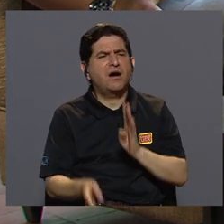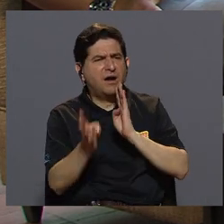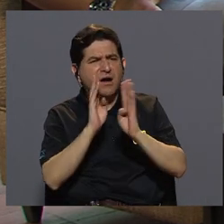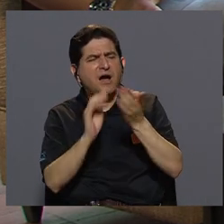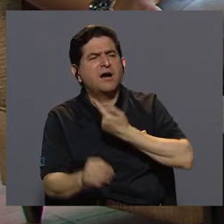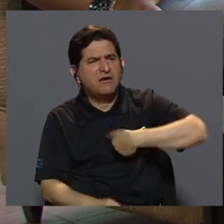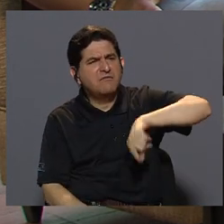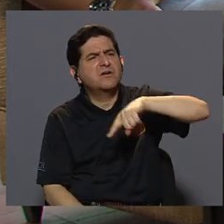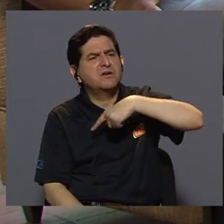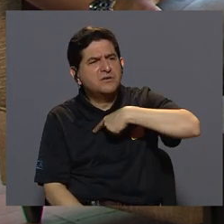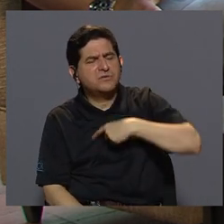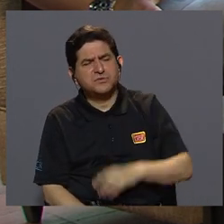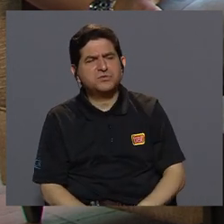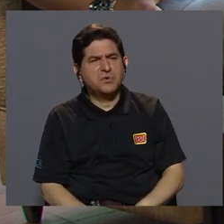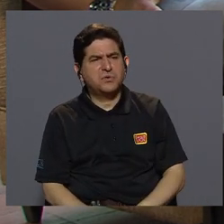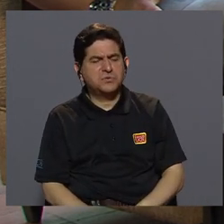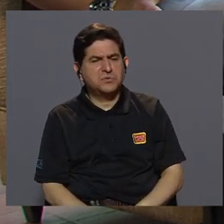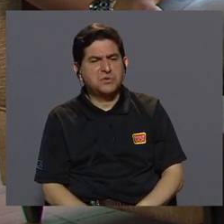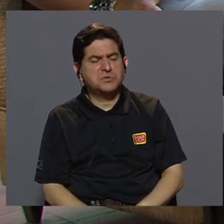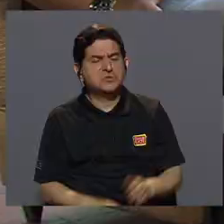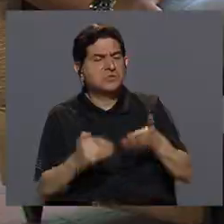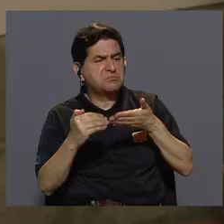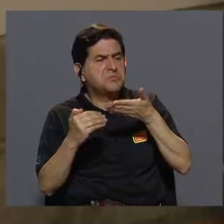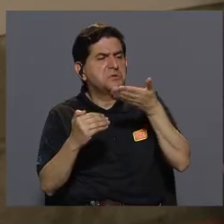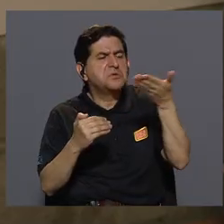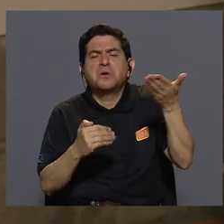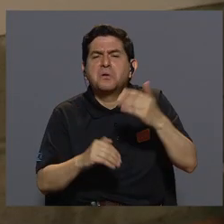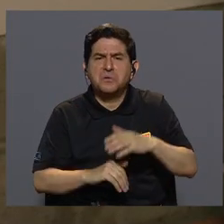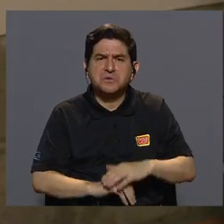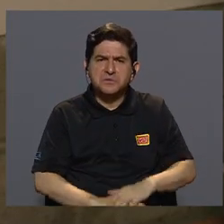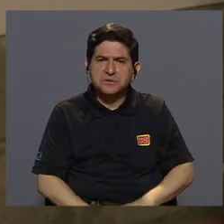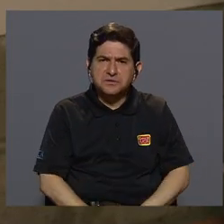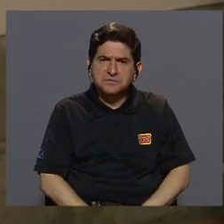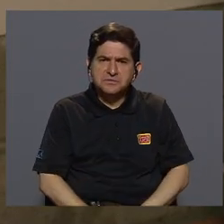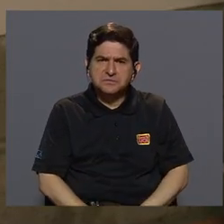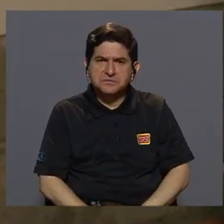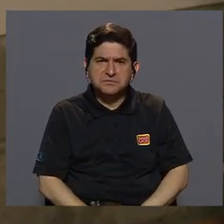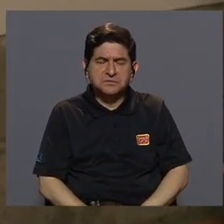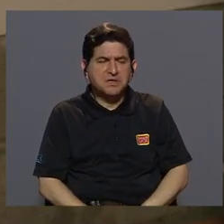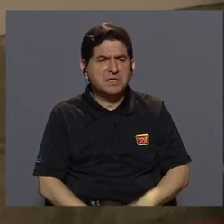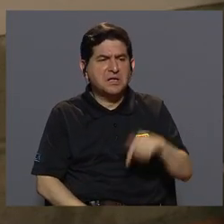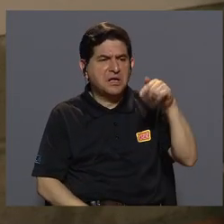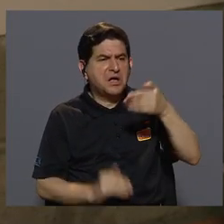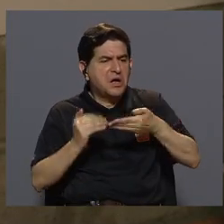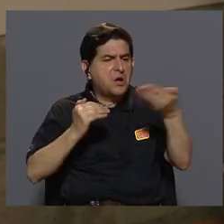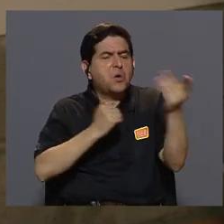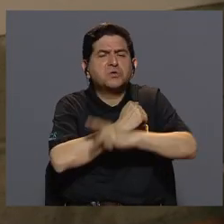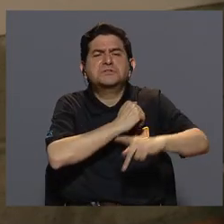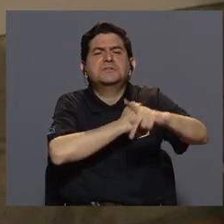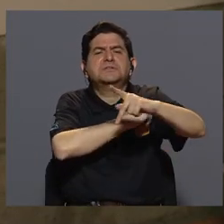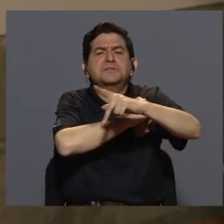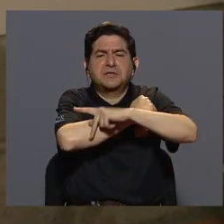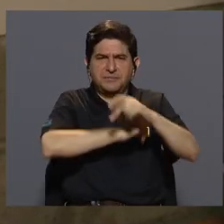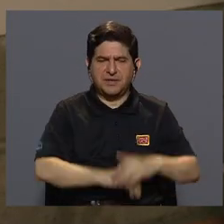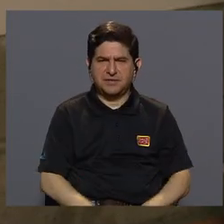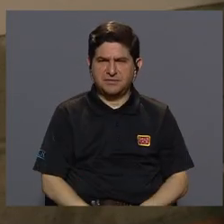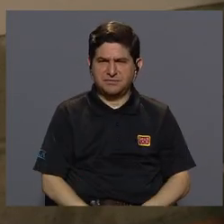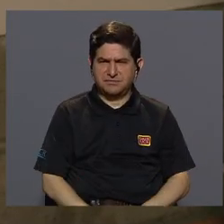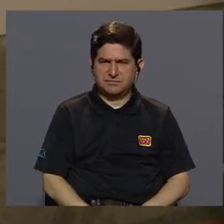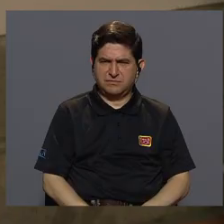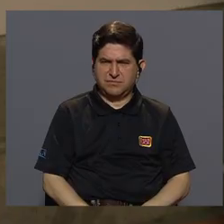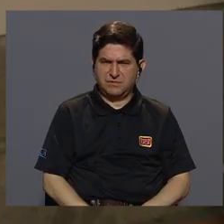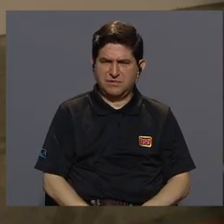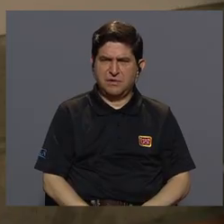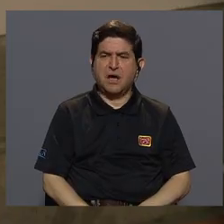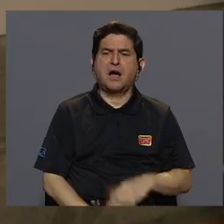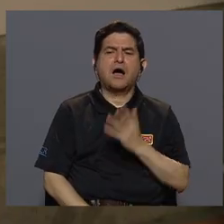estuvimos hablando, papi, de las cosas del país. Y entonces dice, a